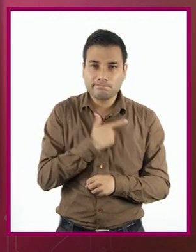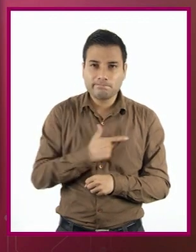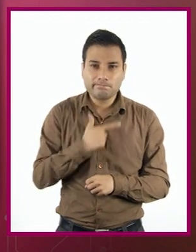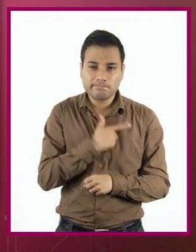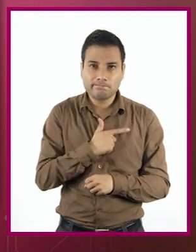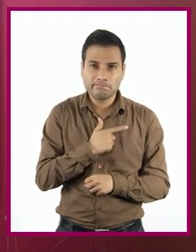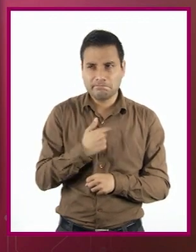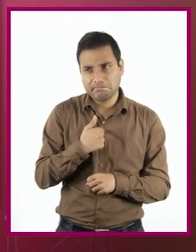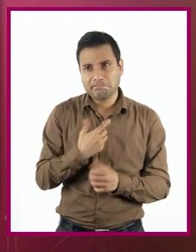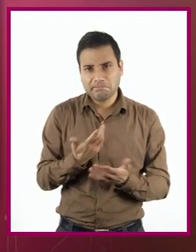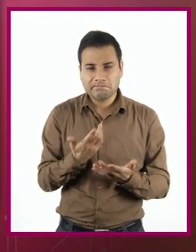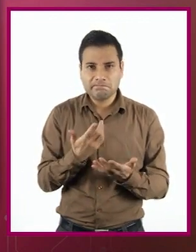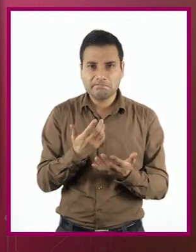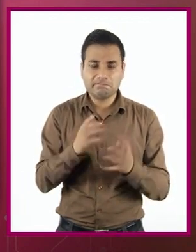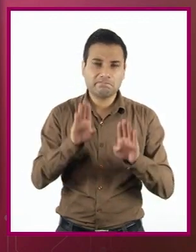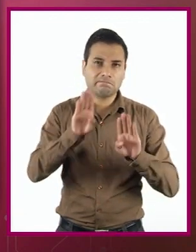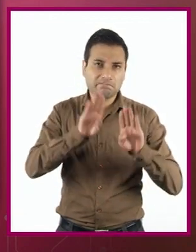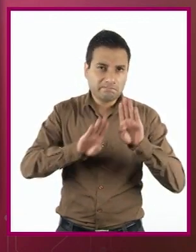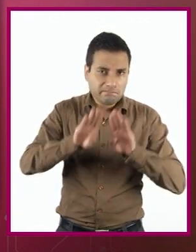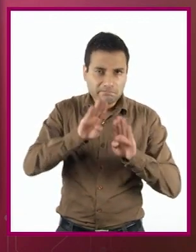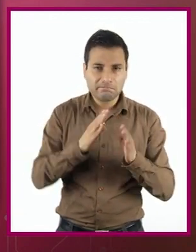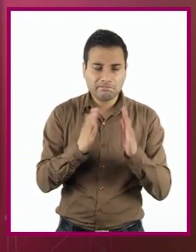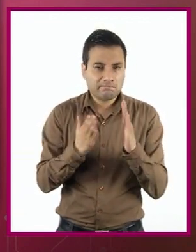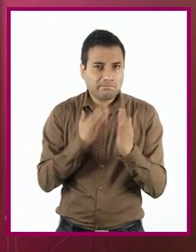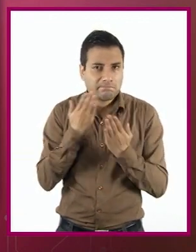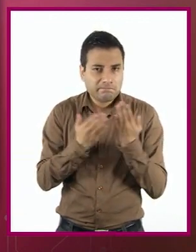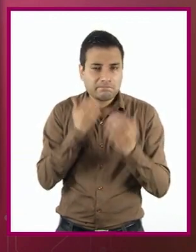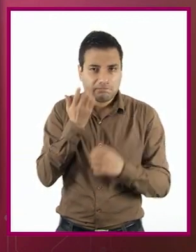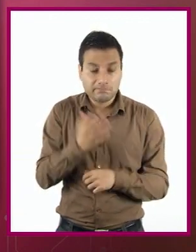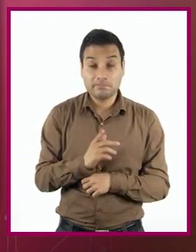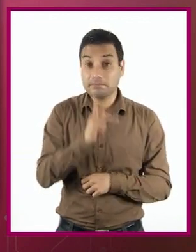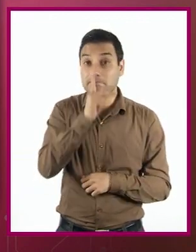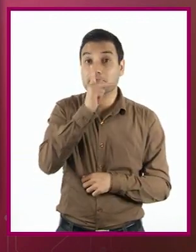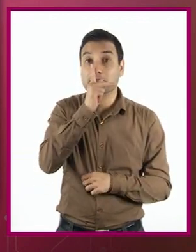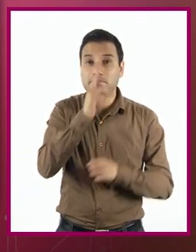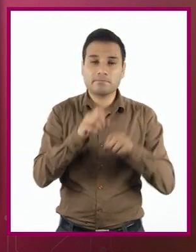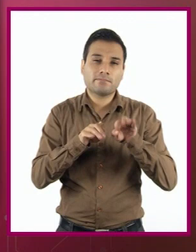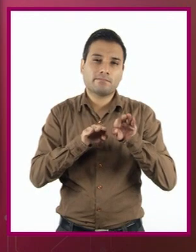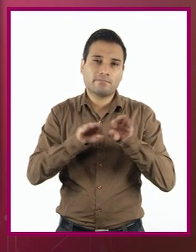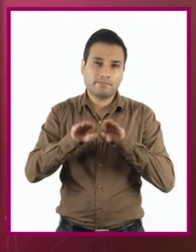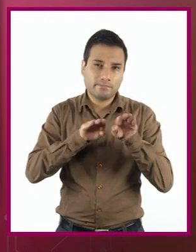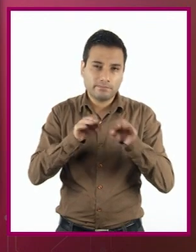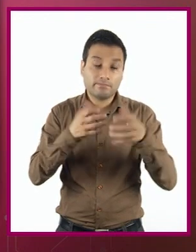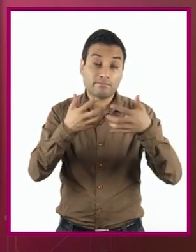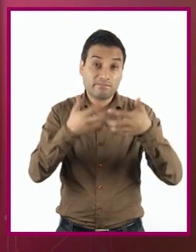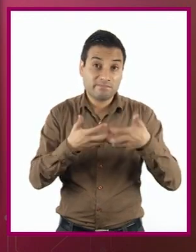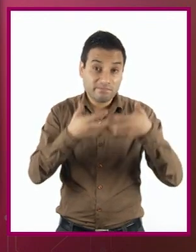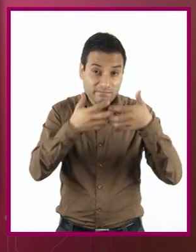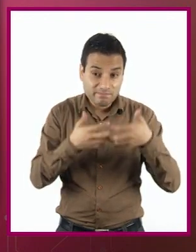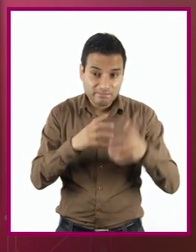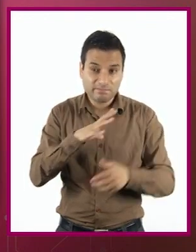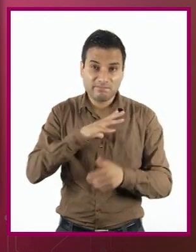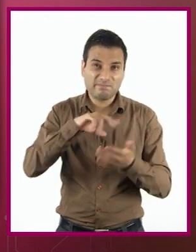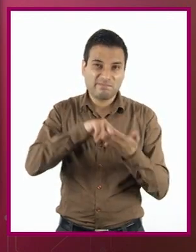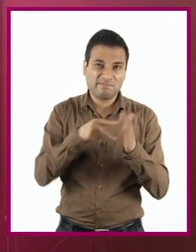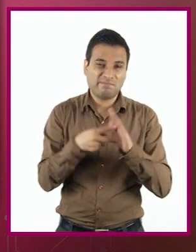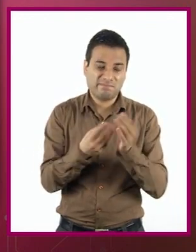estudiar biología marina, pero mi papá trabajaba en una fábrica, había muchos ingenieros y una